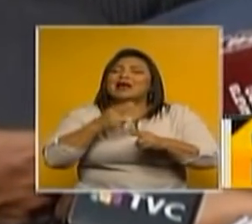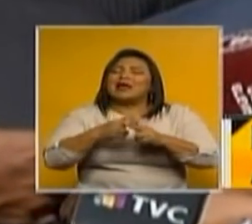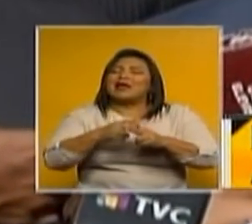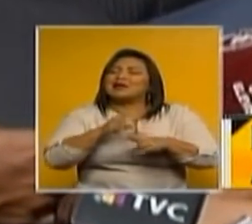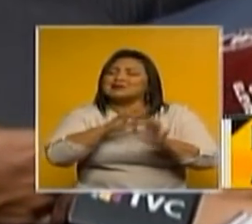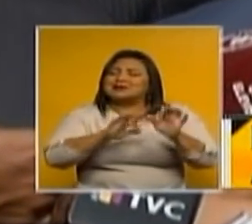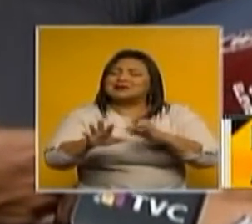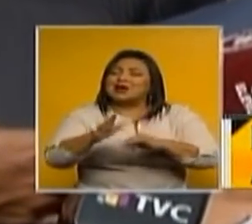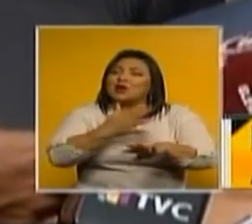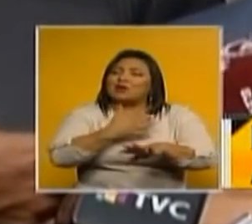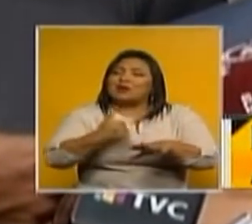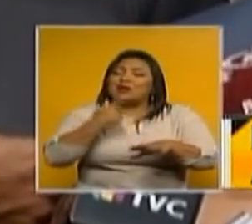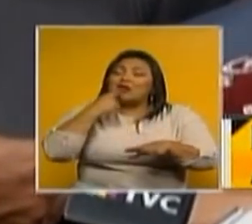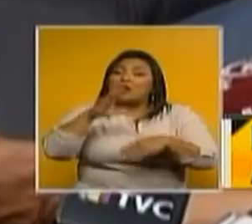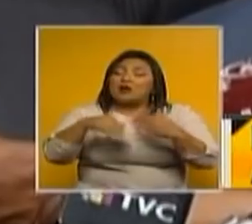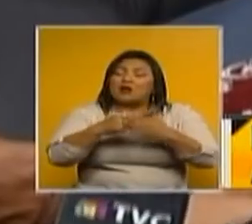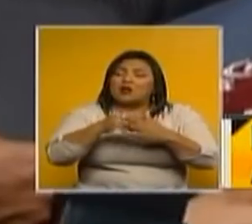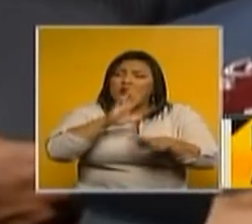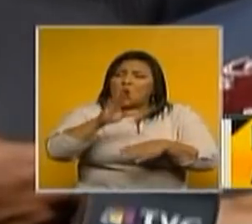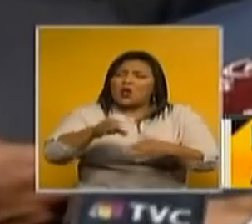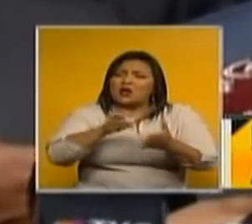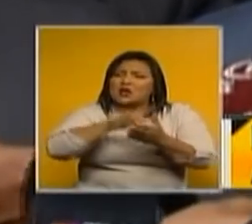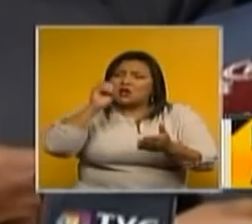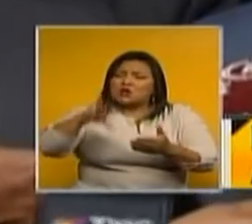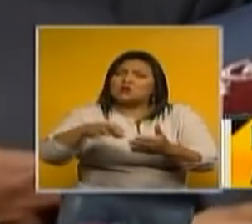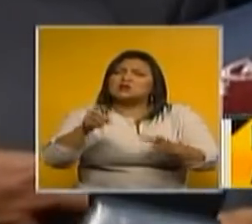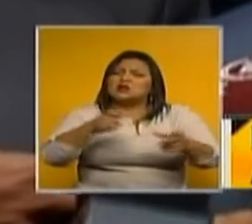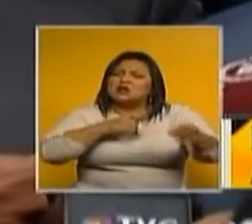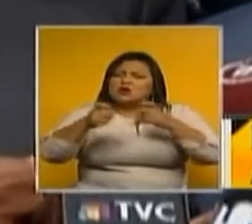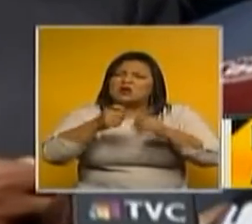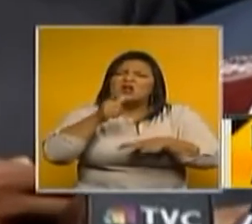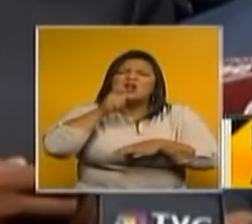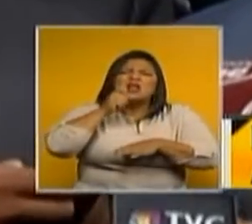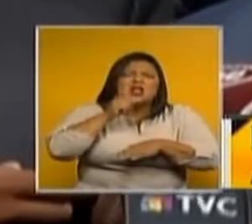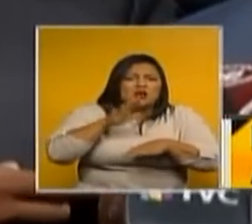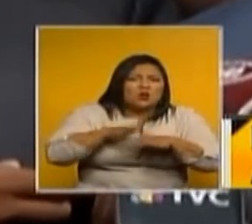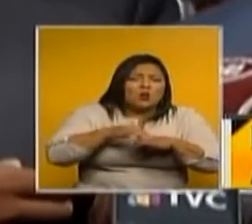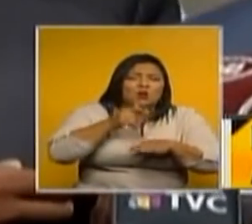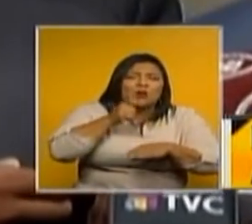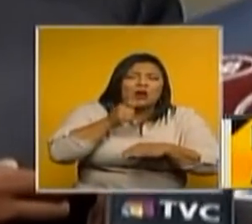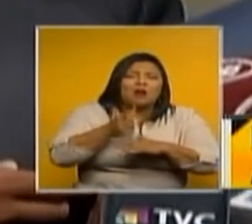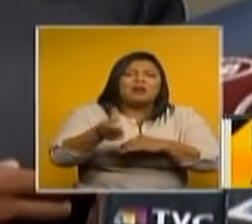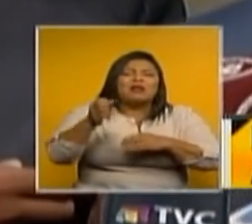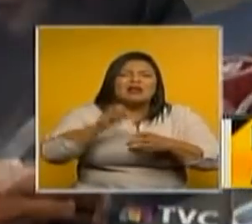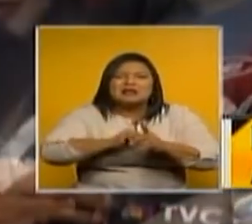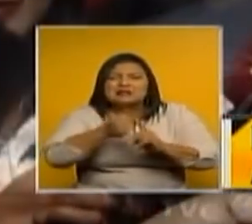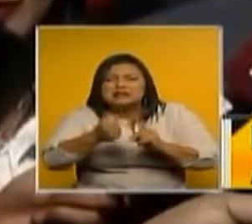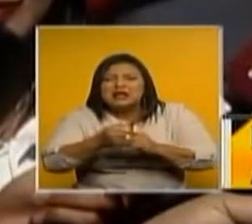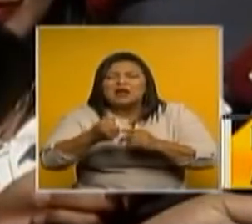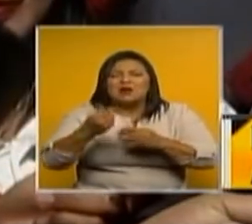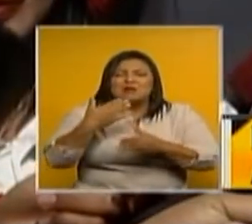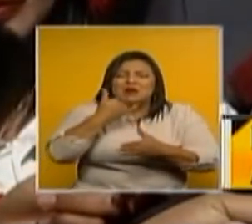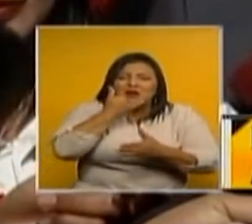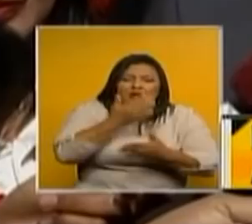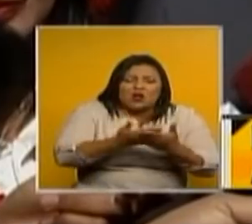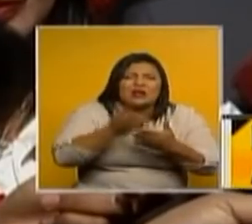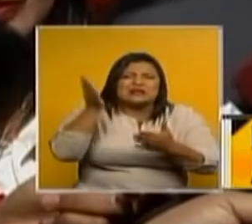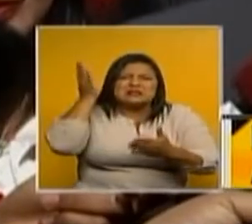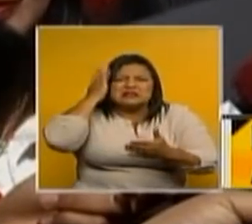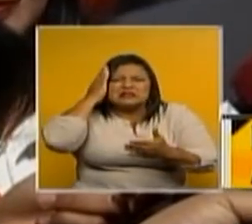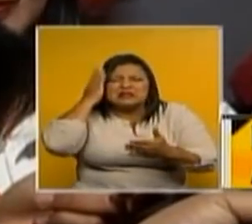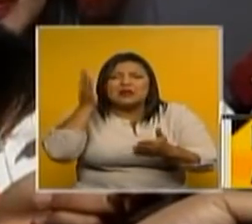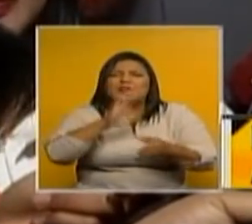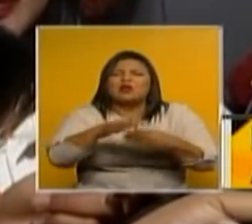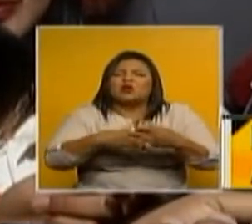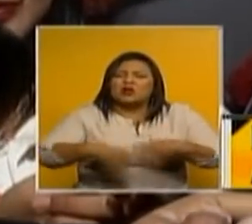controlaban todas las instituciones de control. Entonces, que nos diga quiénes fueron cómplices de ese sistema perverso. Que sabían los